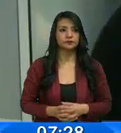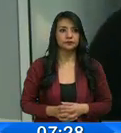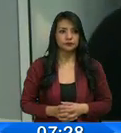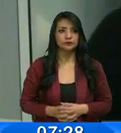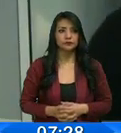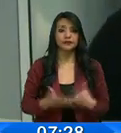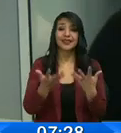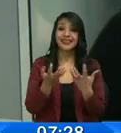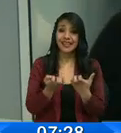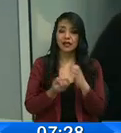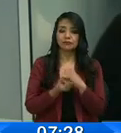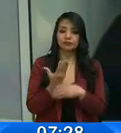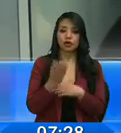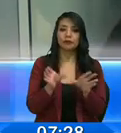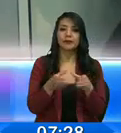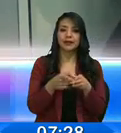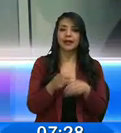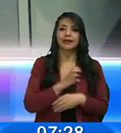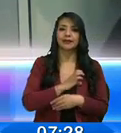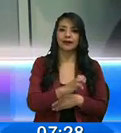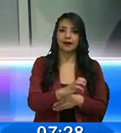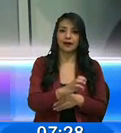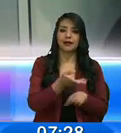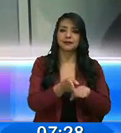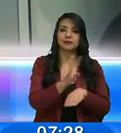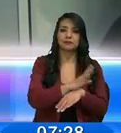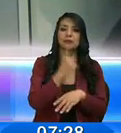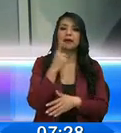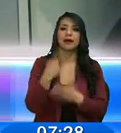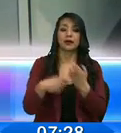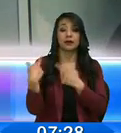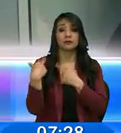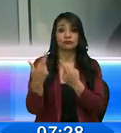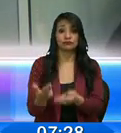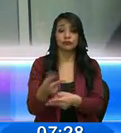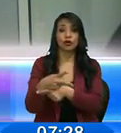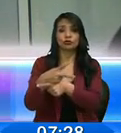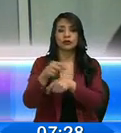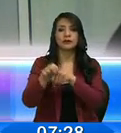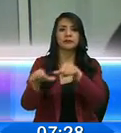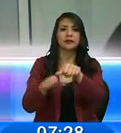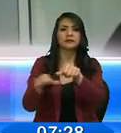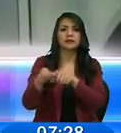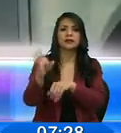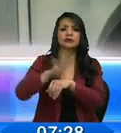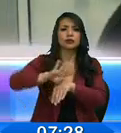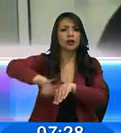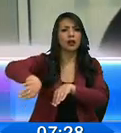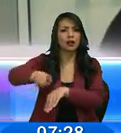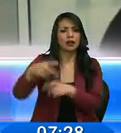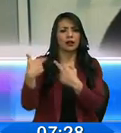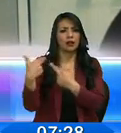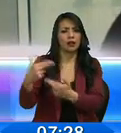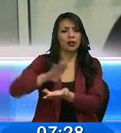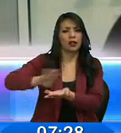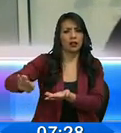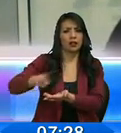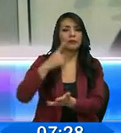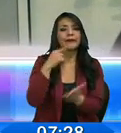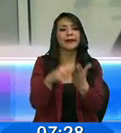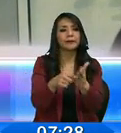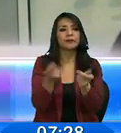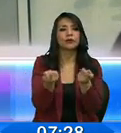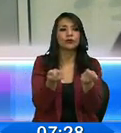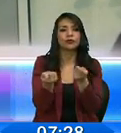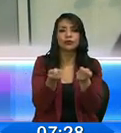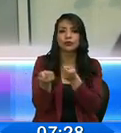quiere crear un comité de ética en la Asamblea Nacional para quitarle las competencias al Consejo de Administración Legislativa, tratando de normalizar o de